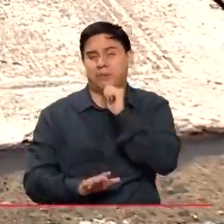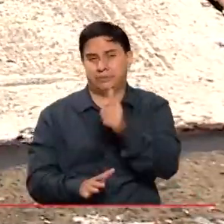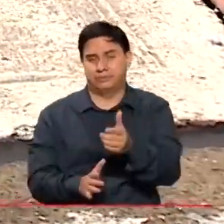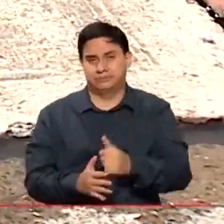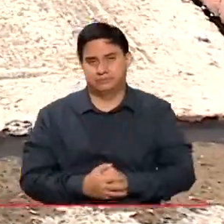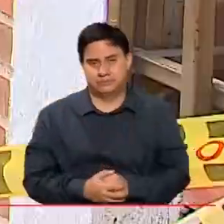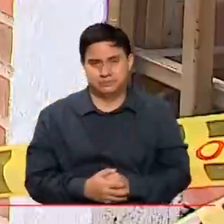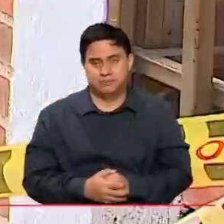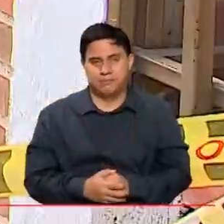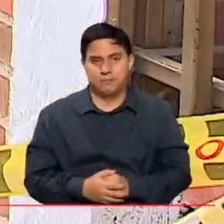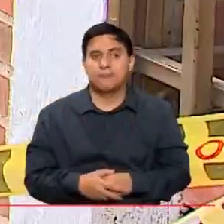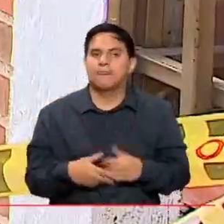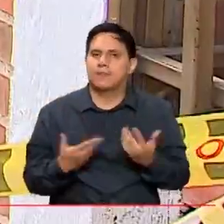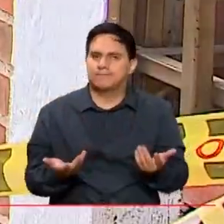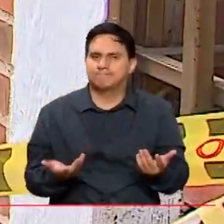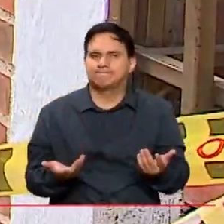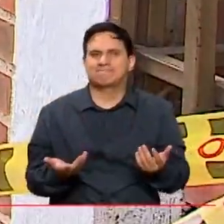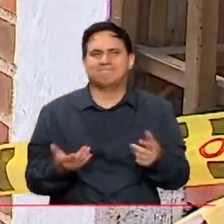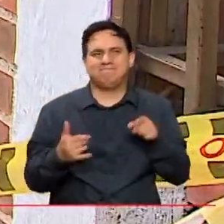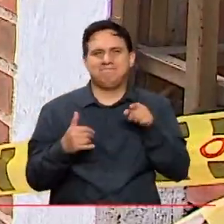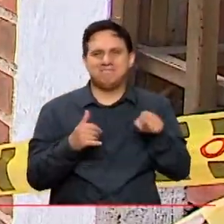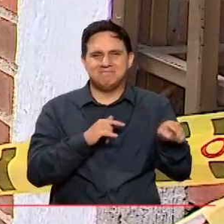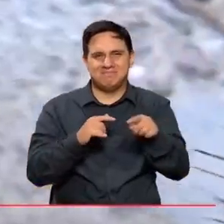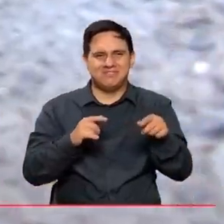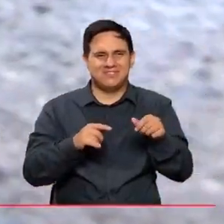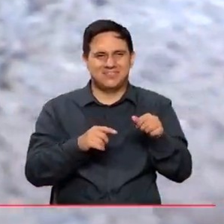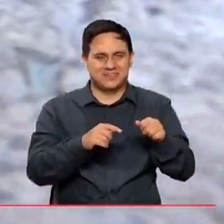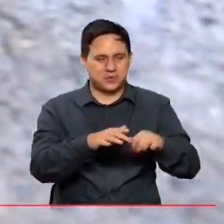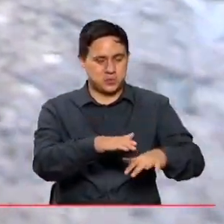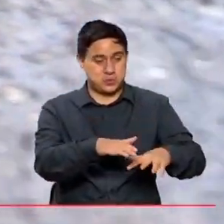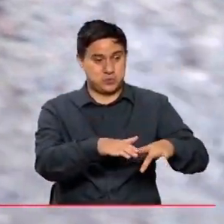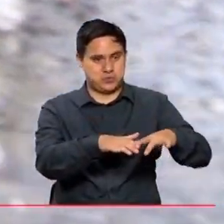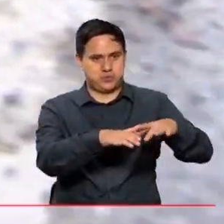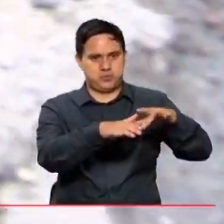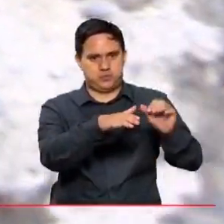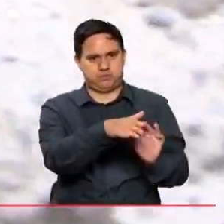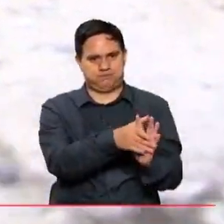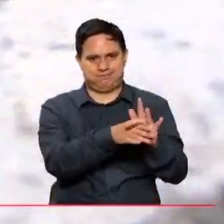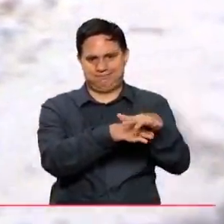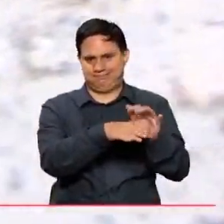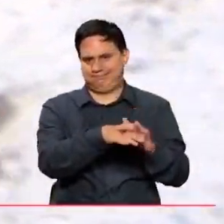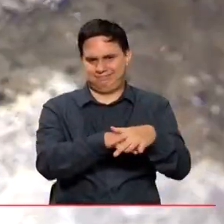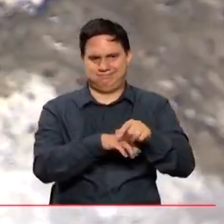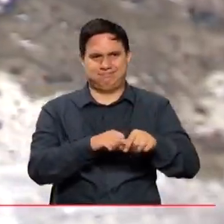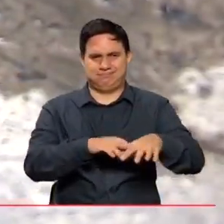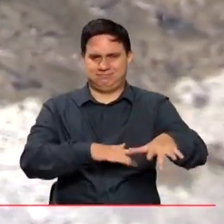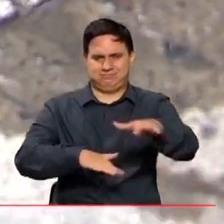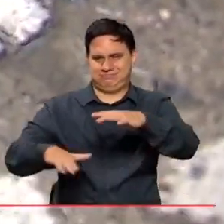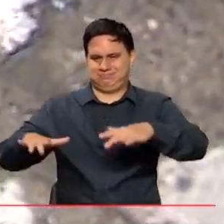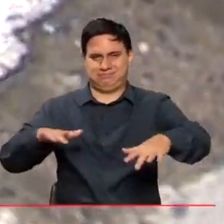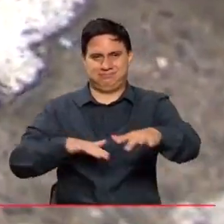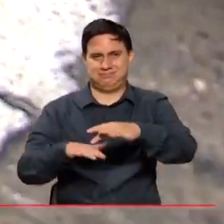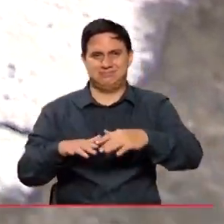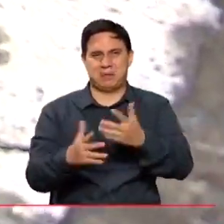La situación, además de generar charcos y fétidos olores, está propiciando la proliferación de mosquitos.